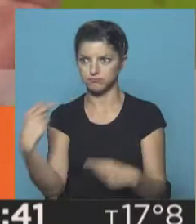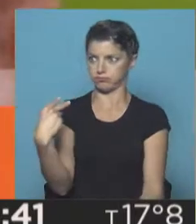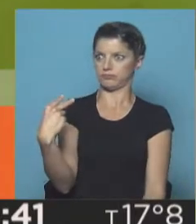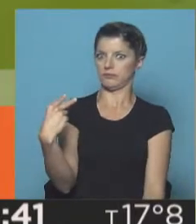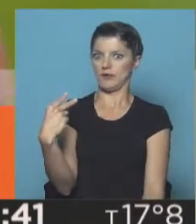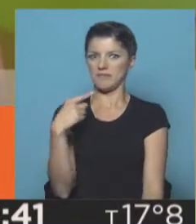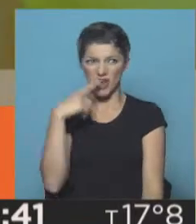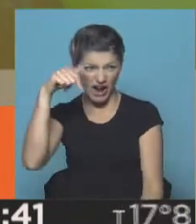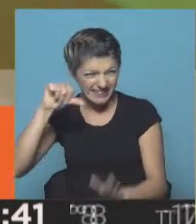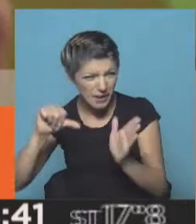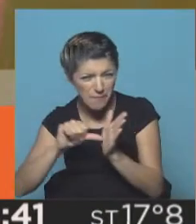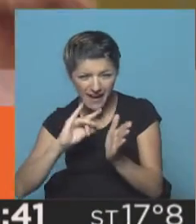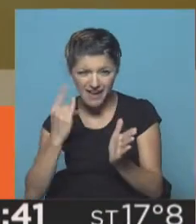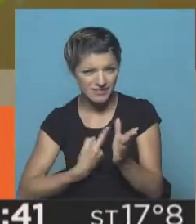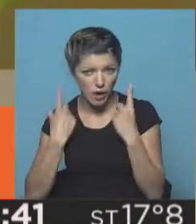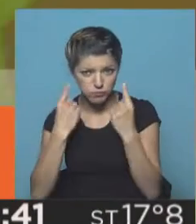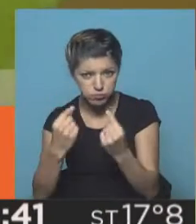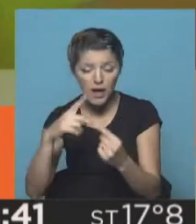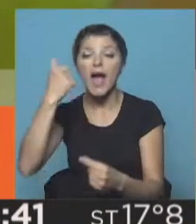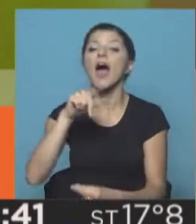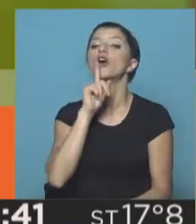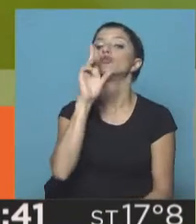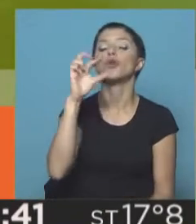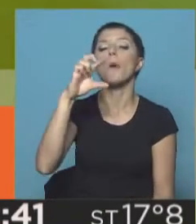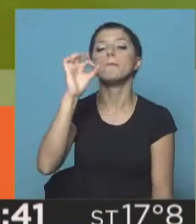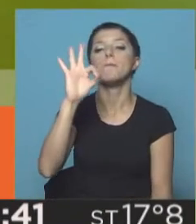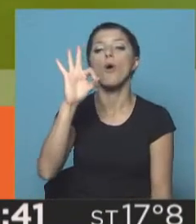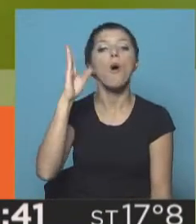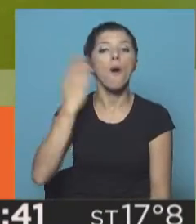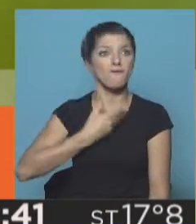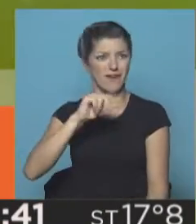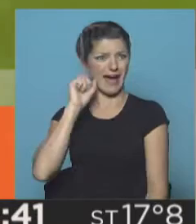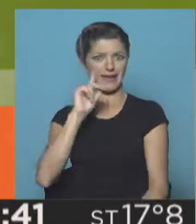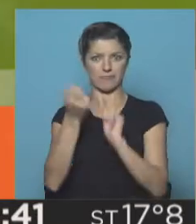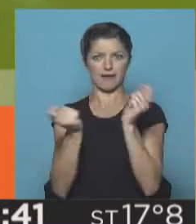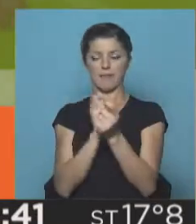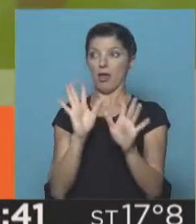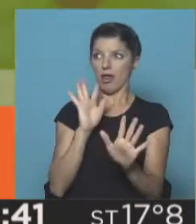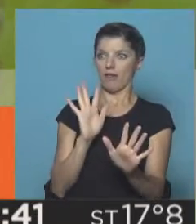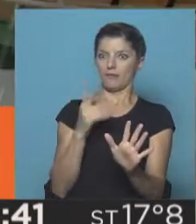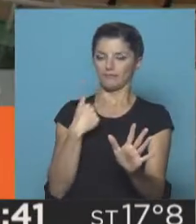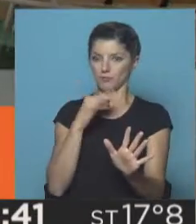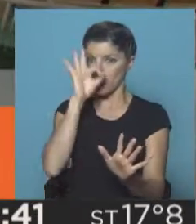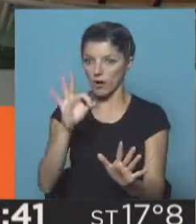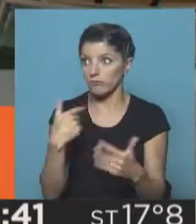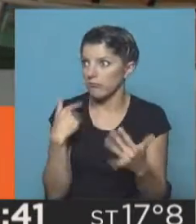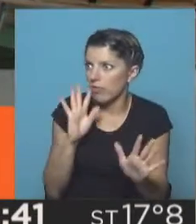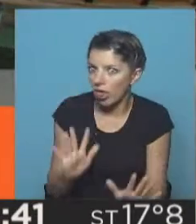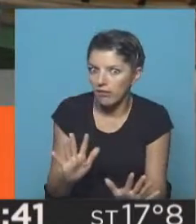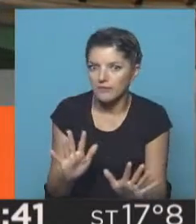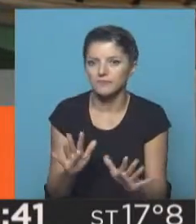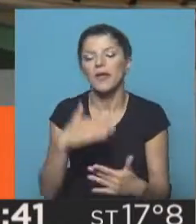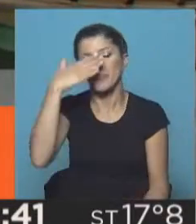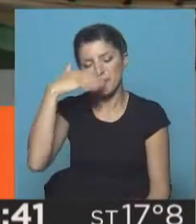la autocrítica se convierte en antropofagia, así que nunca. Y la verdad, y después, yo creo que después un poco